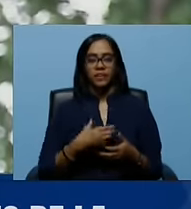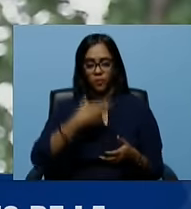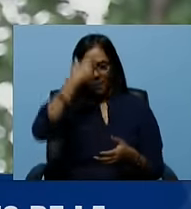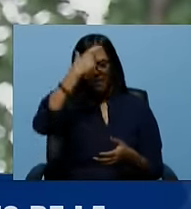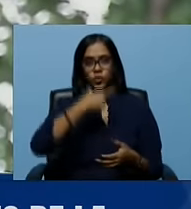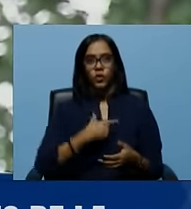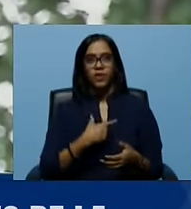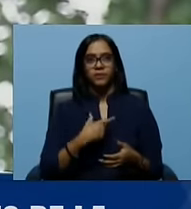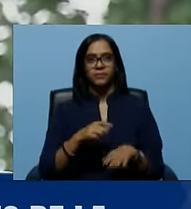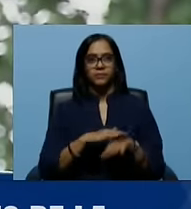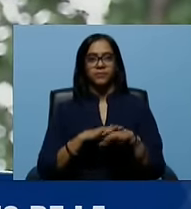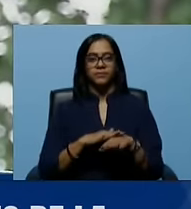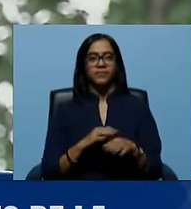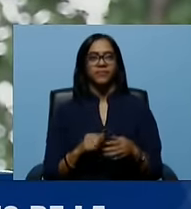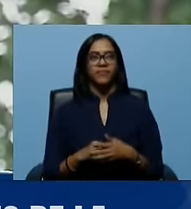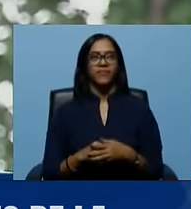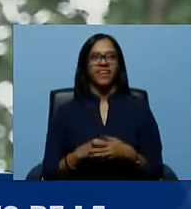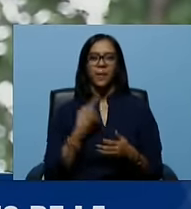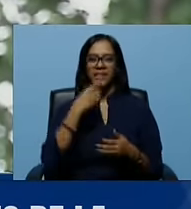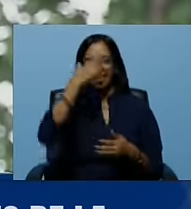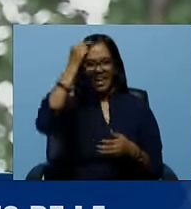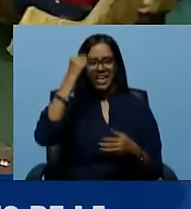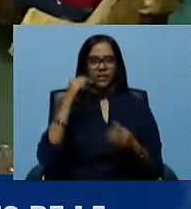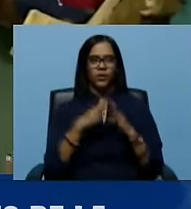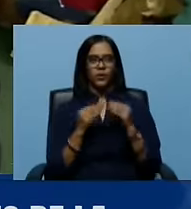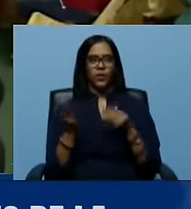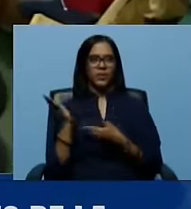dice Héctor Rodríguez Castro de todo esto?